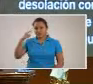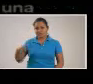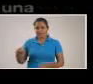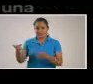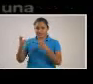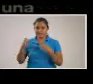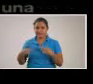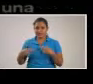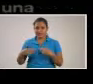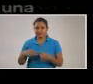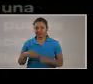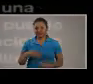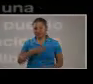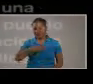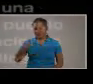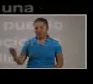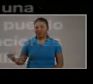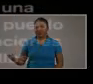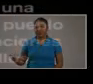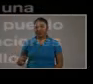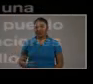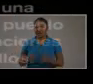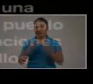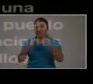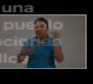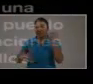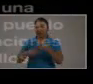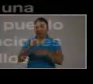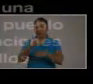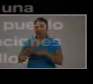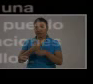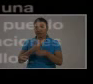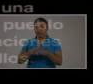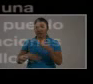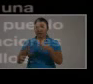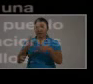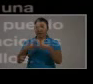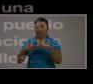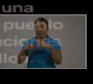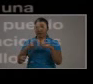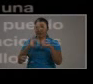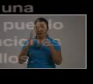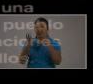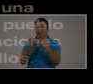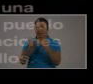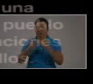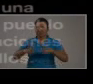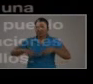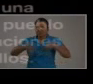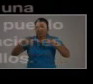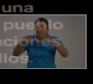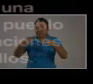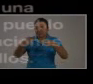órdenes. Al final de los años vendrás a la tierra recuperada de la espada. Oiga esto. Oye,